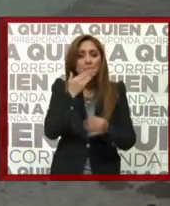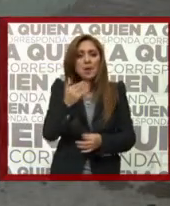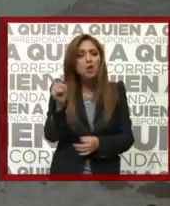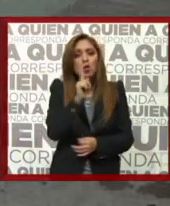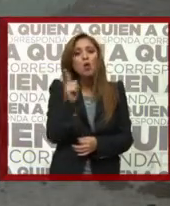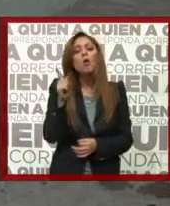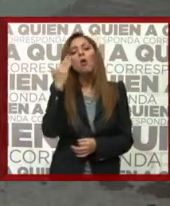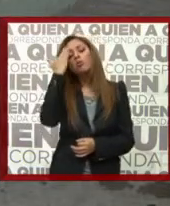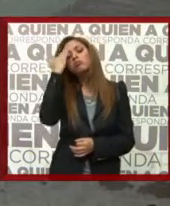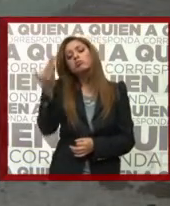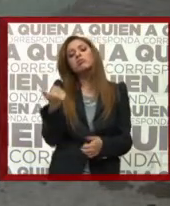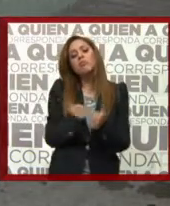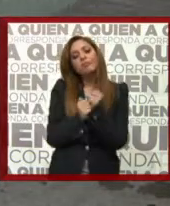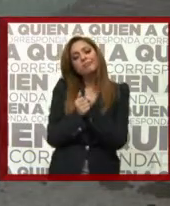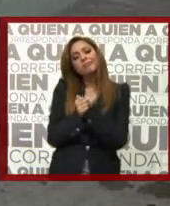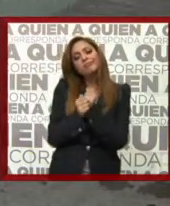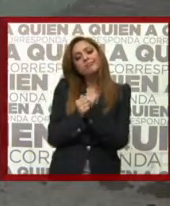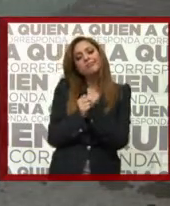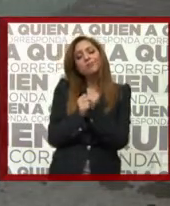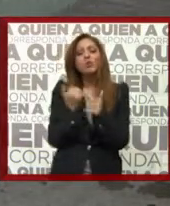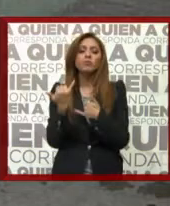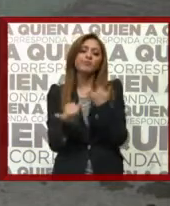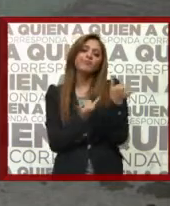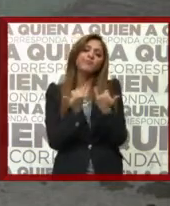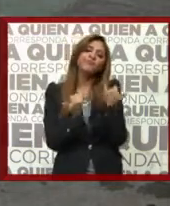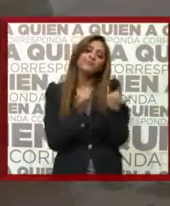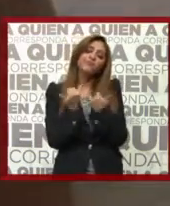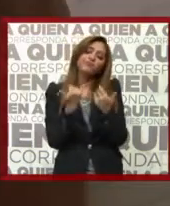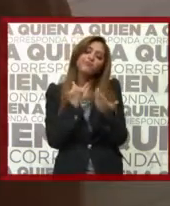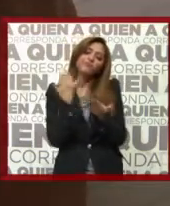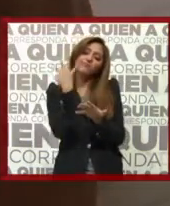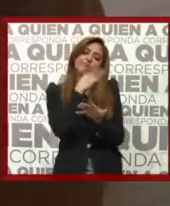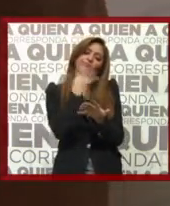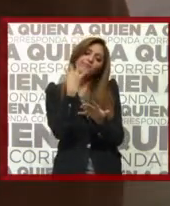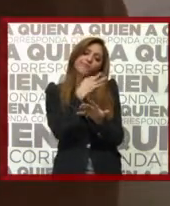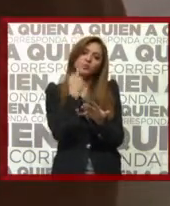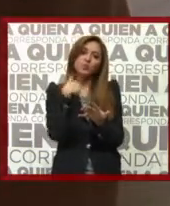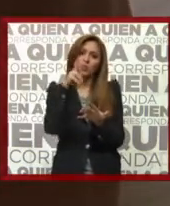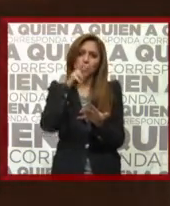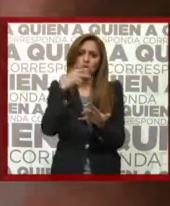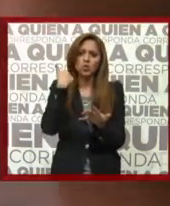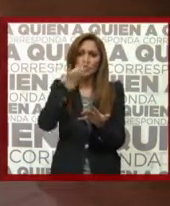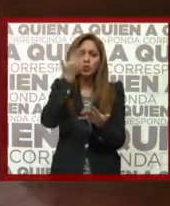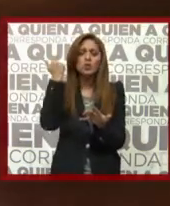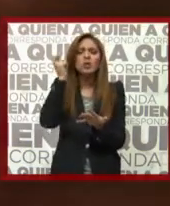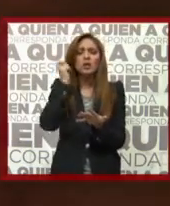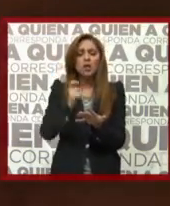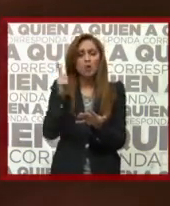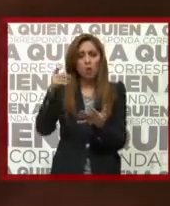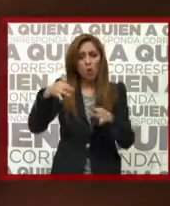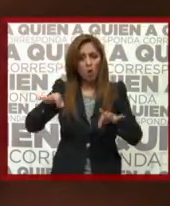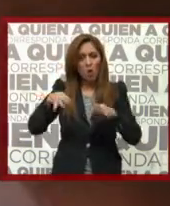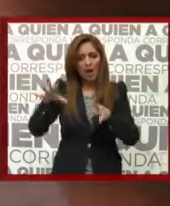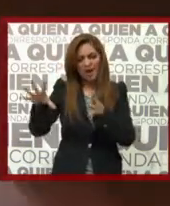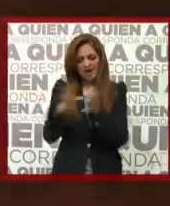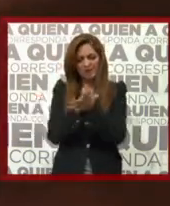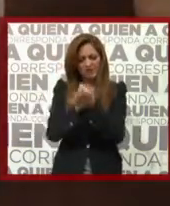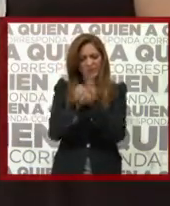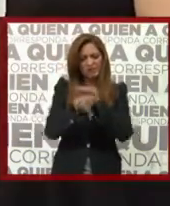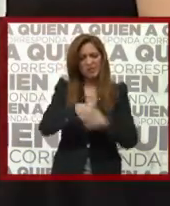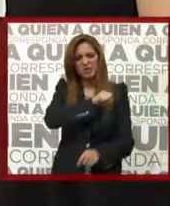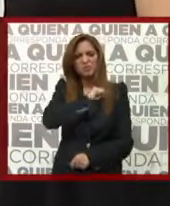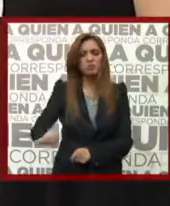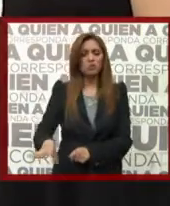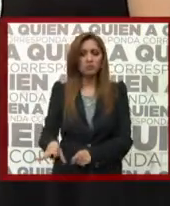su celular ahí jugando. No sé qué hice yo mal, que agarró una hoja y la hizo bolita y la tiró.